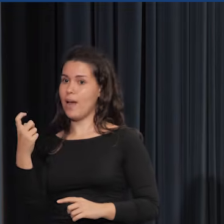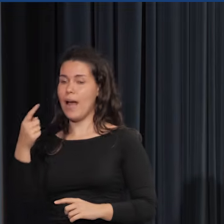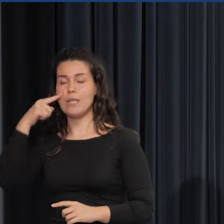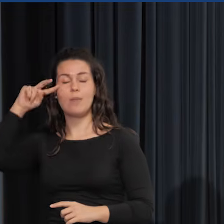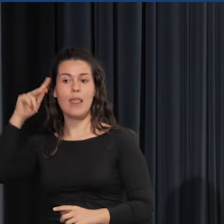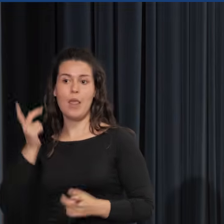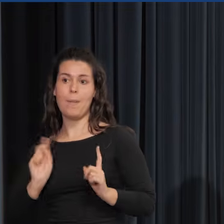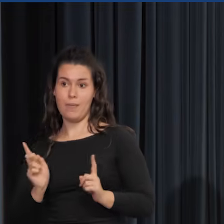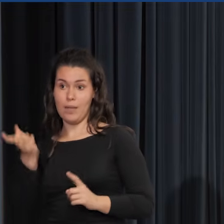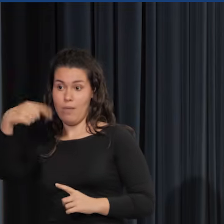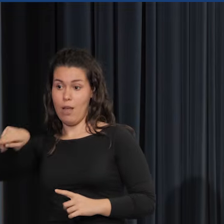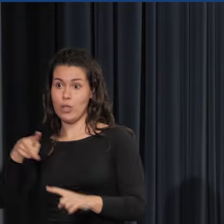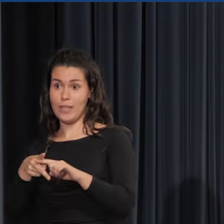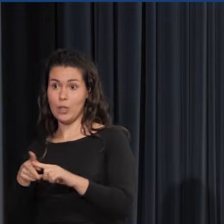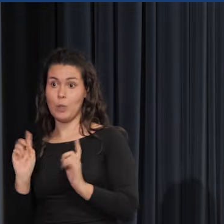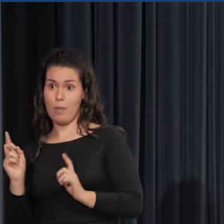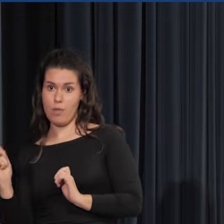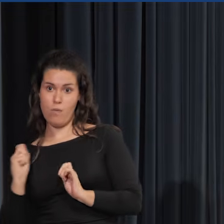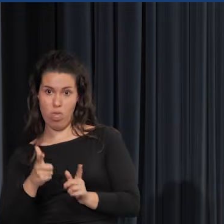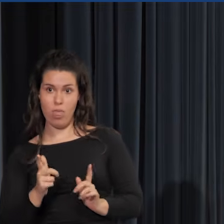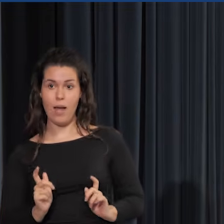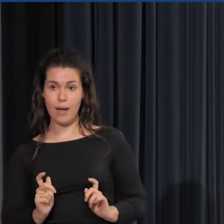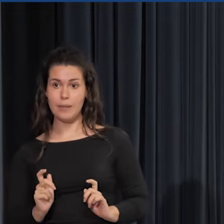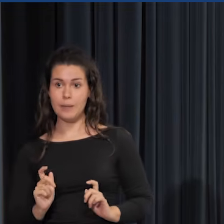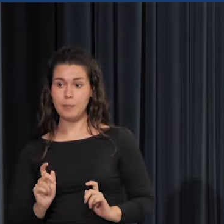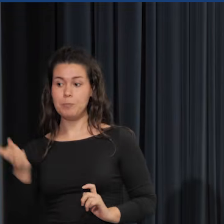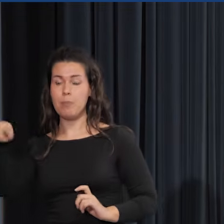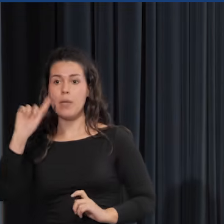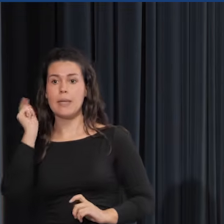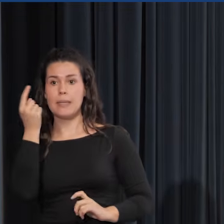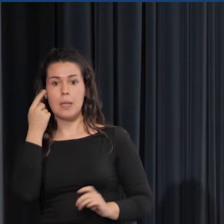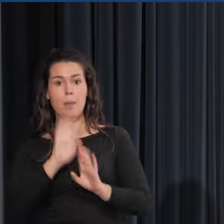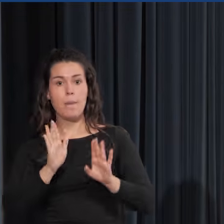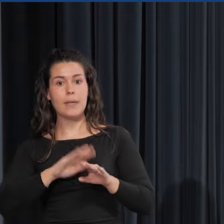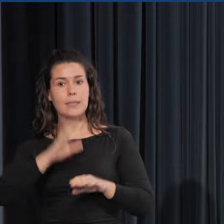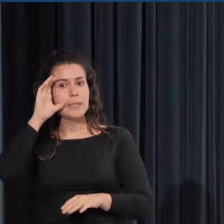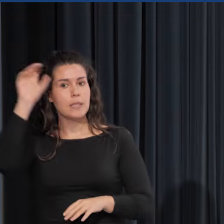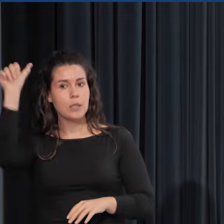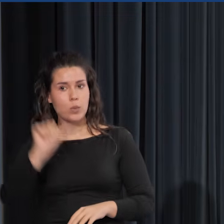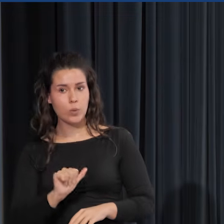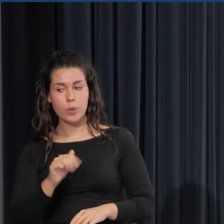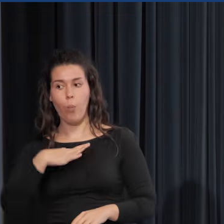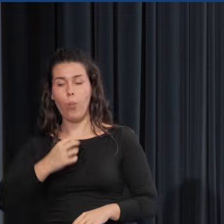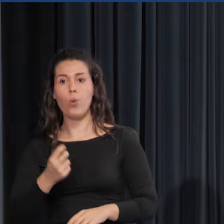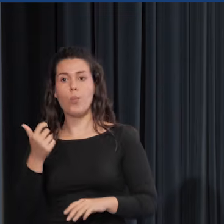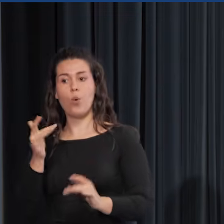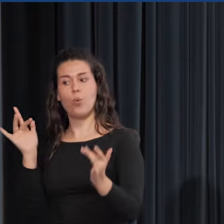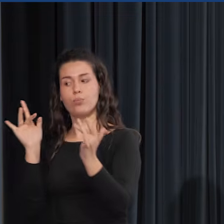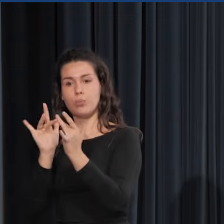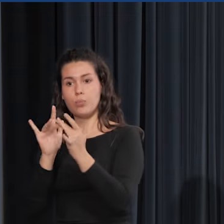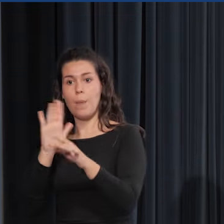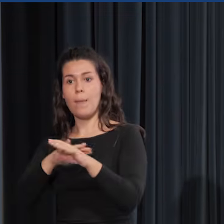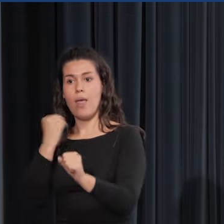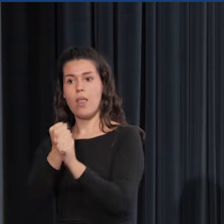ellos. Y ellos se han dado cuenta de que solo escuchándoles pueden tener un aliado y pueden realmente trabajar y